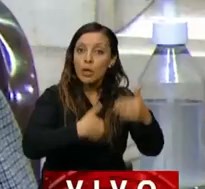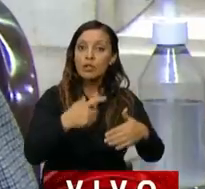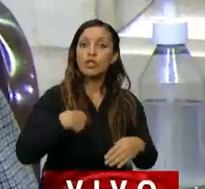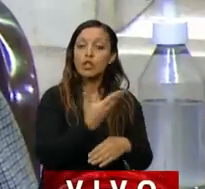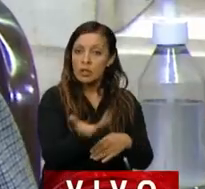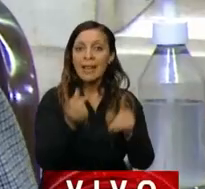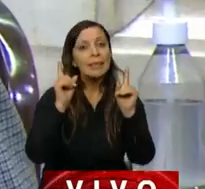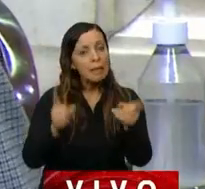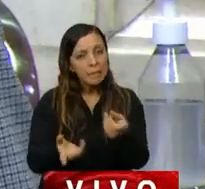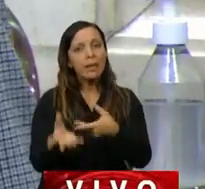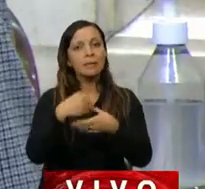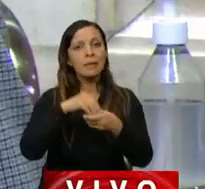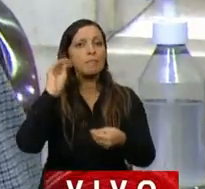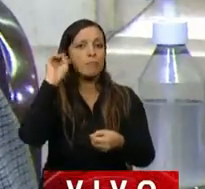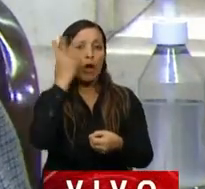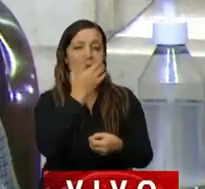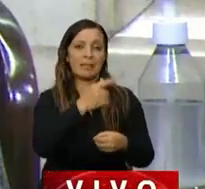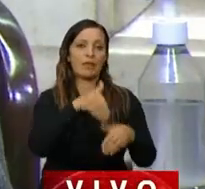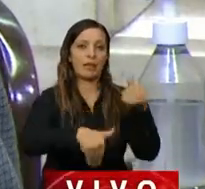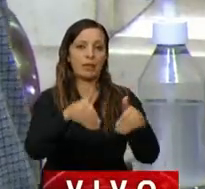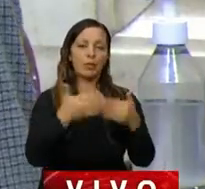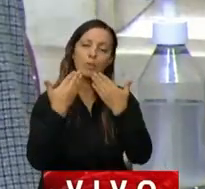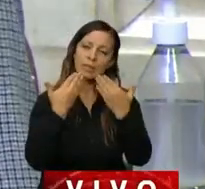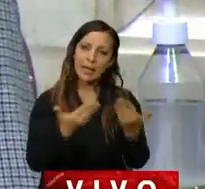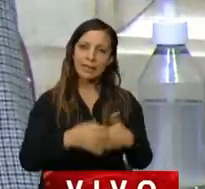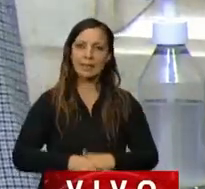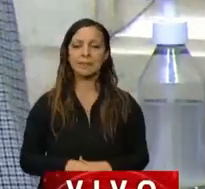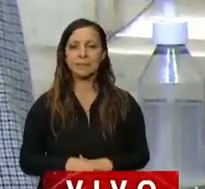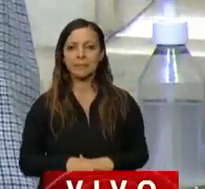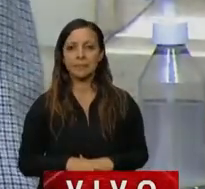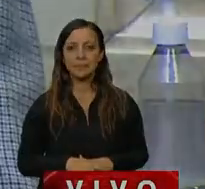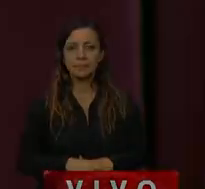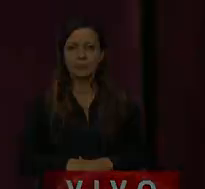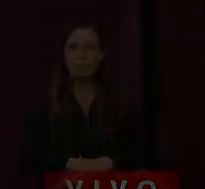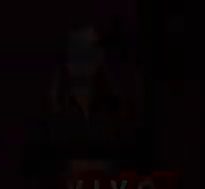el progreso y modernización electoral. Muchas gracias, presidente. Gracias, diputado Sepp.